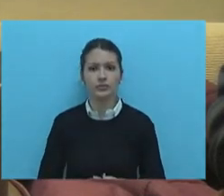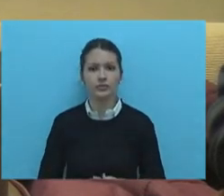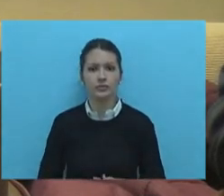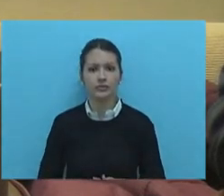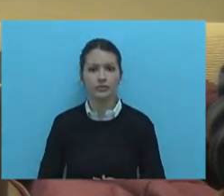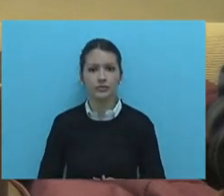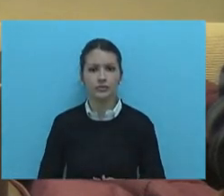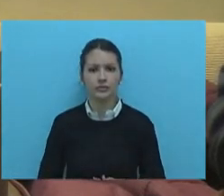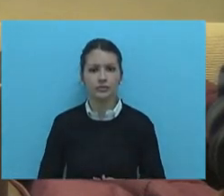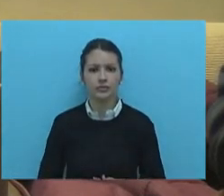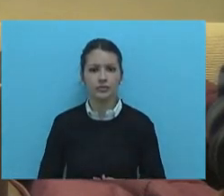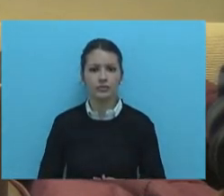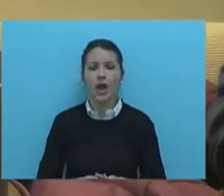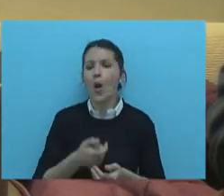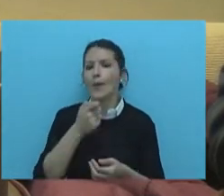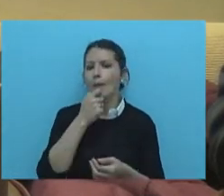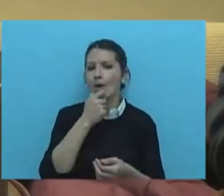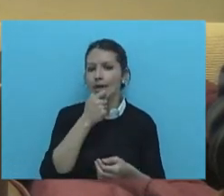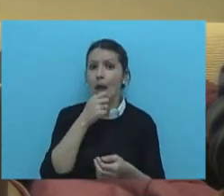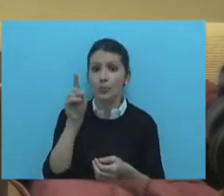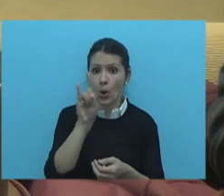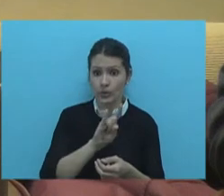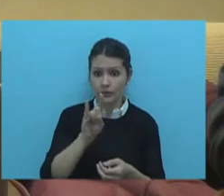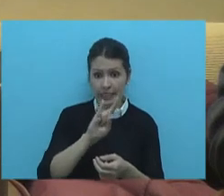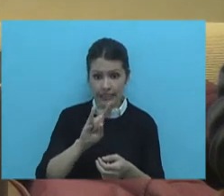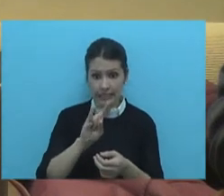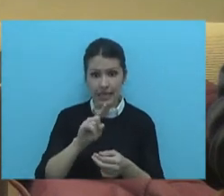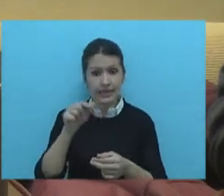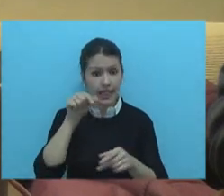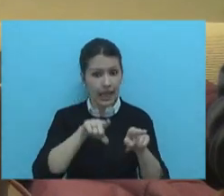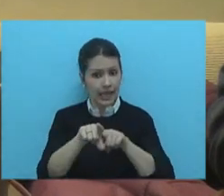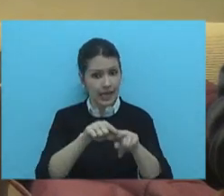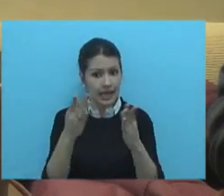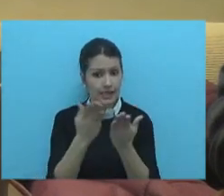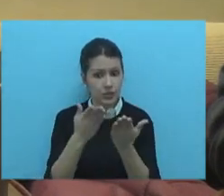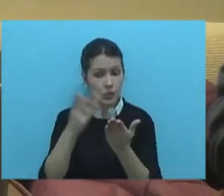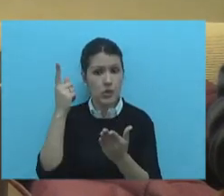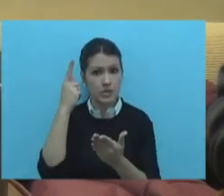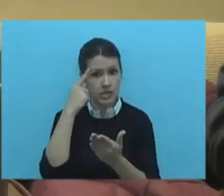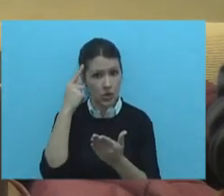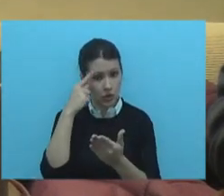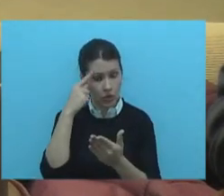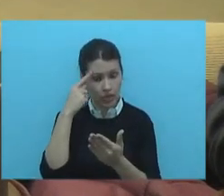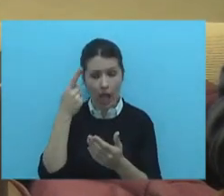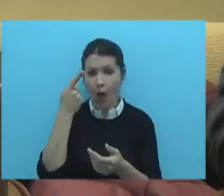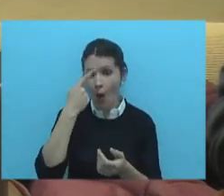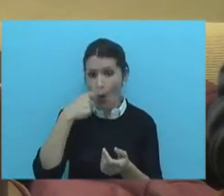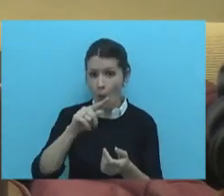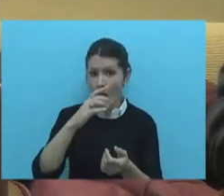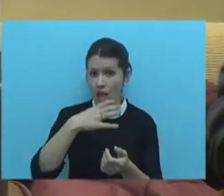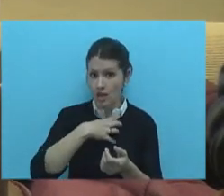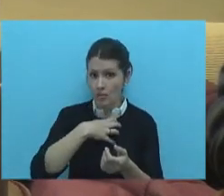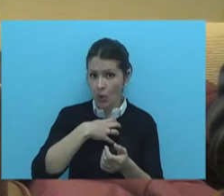carrera para que puedan practicar y que nos ayuden a los alumnos con esos problemas emocionales.